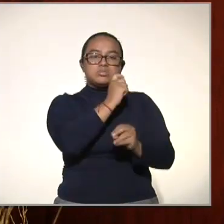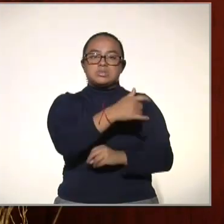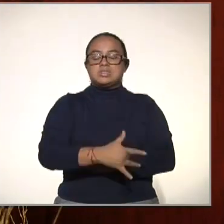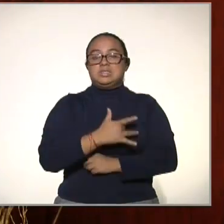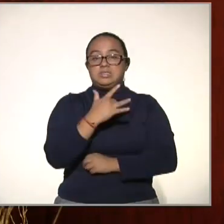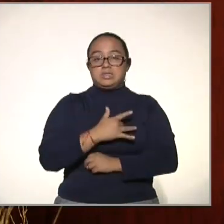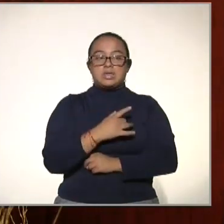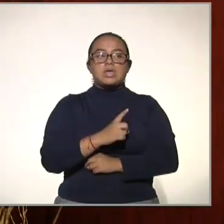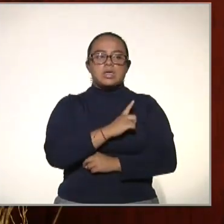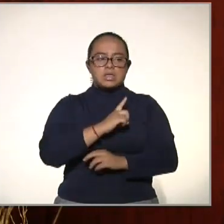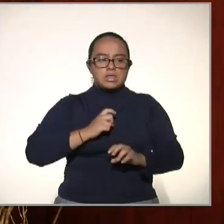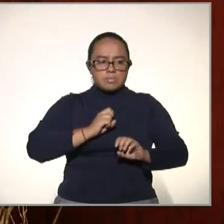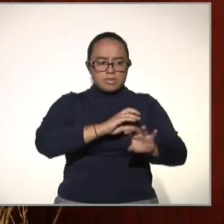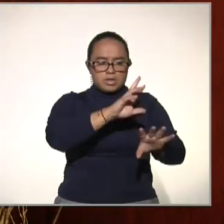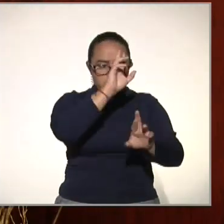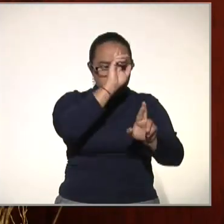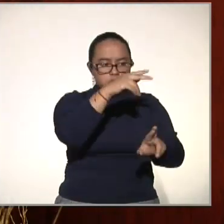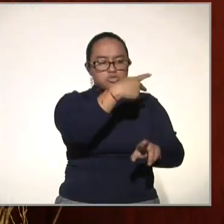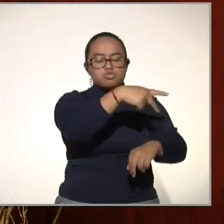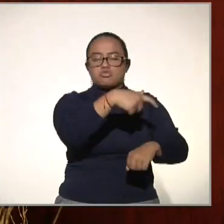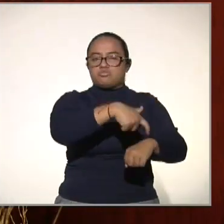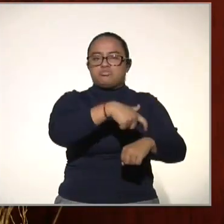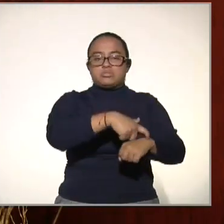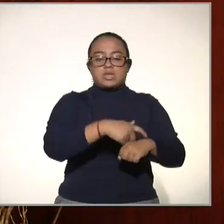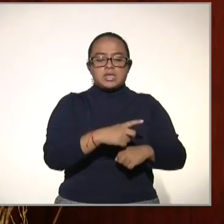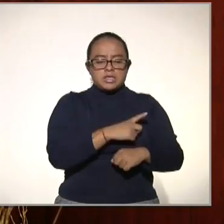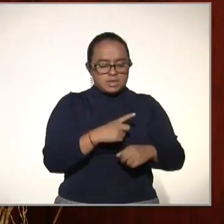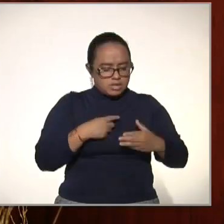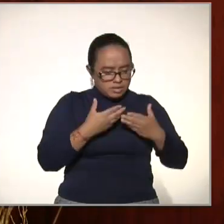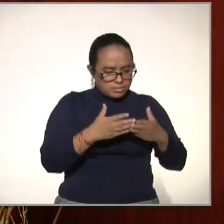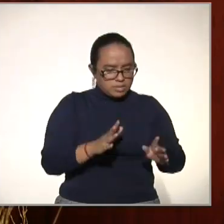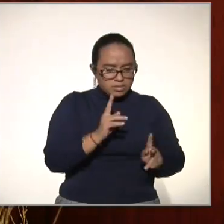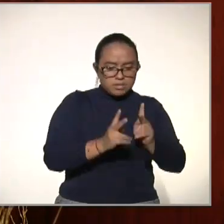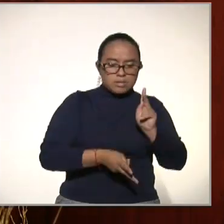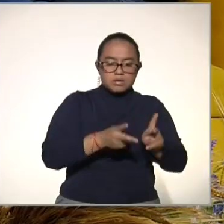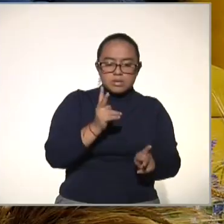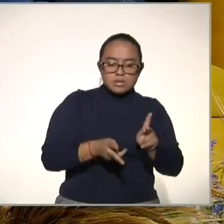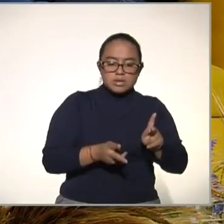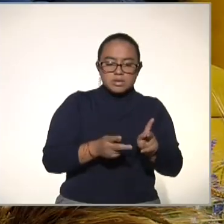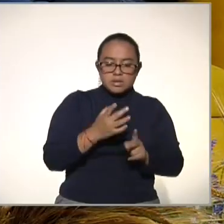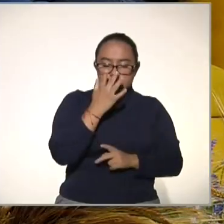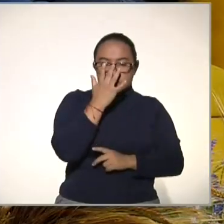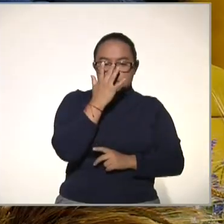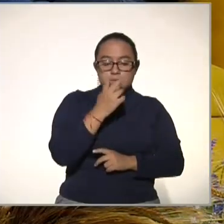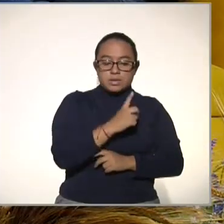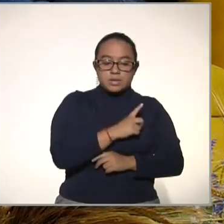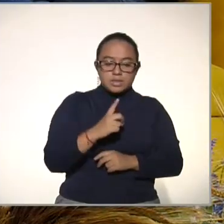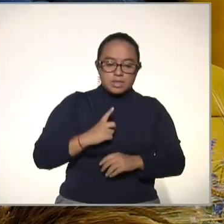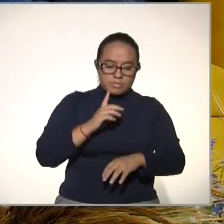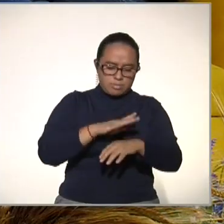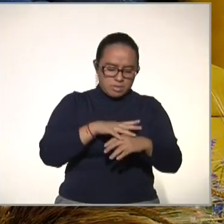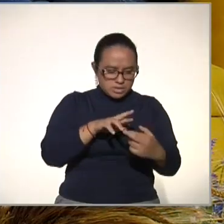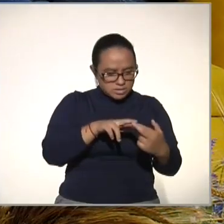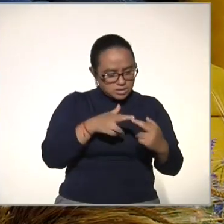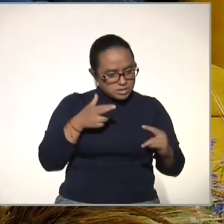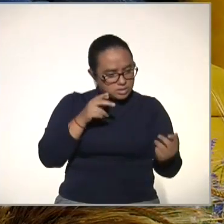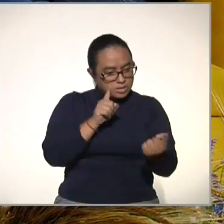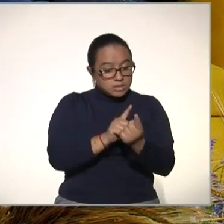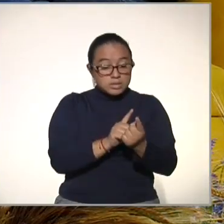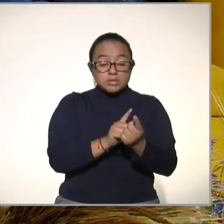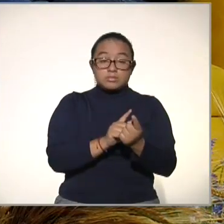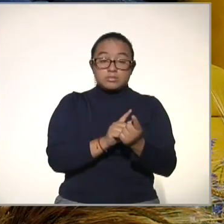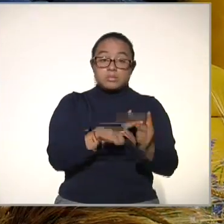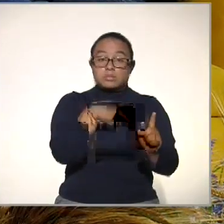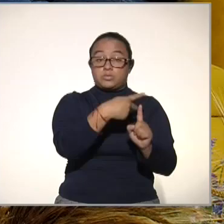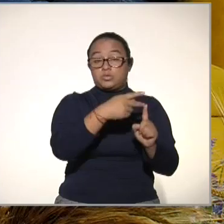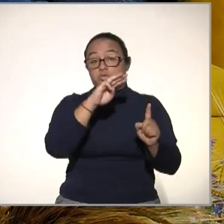tiempo y a lo mejor tratar de conversar, abrir la conversación y abrir un marco relacional que permita que a lo mejor